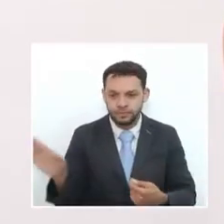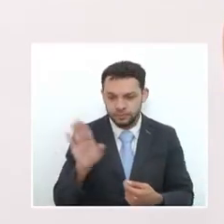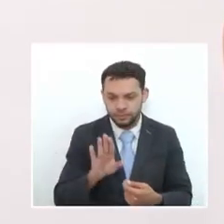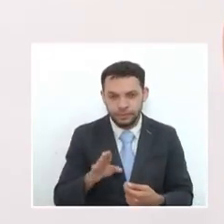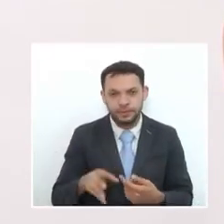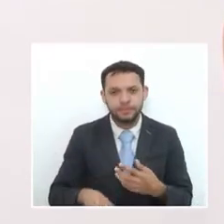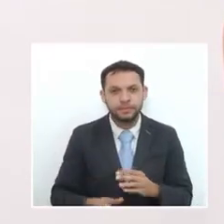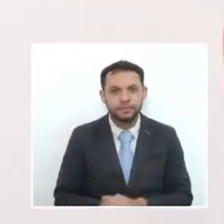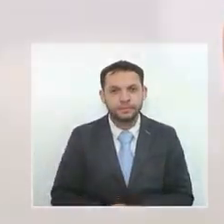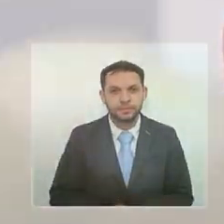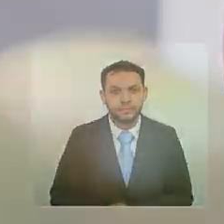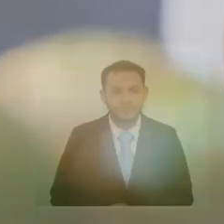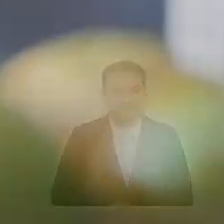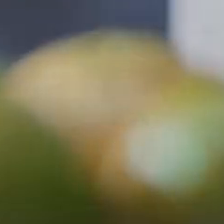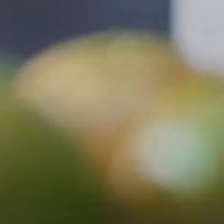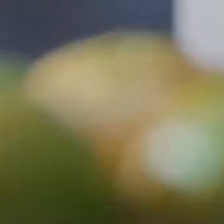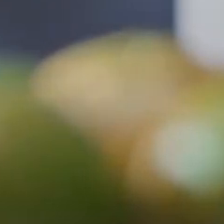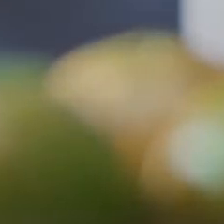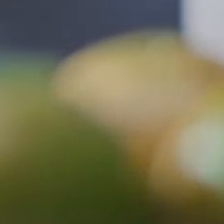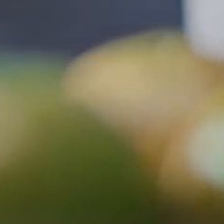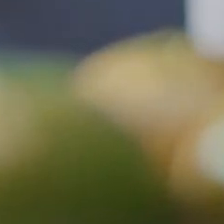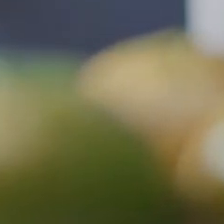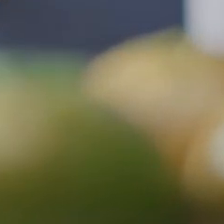Conexión Vital.